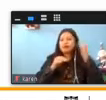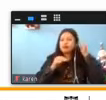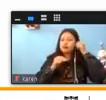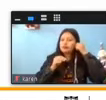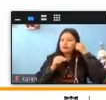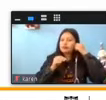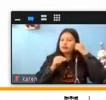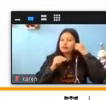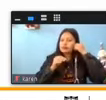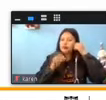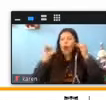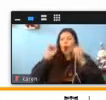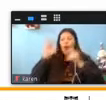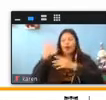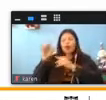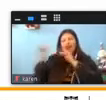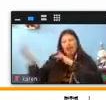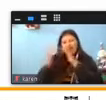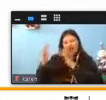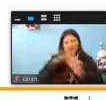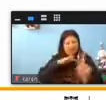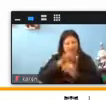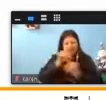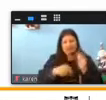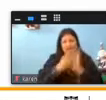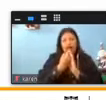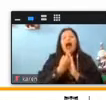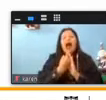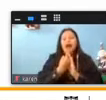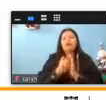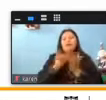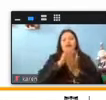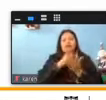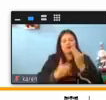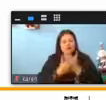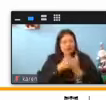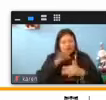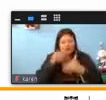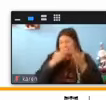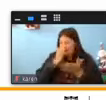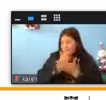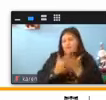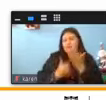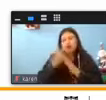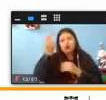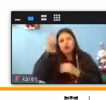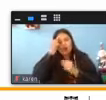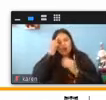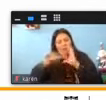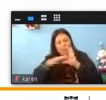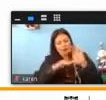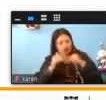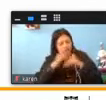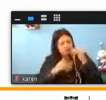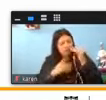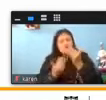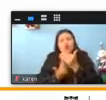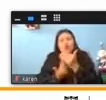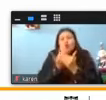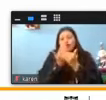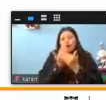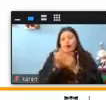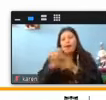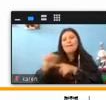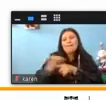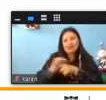efectos directos de la guerra. Entonces hay unas prácticas que surgen de esta metodología de memoria ambiental para la reconsolidación de este